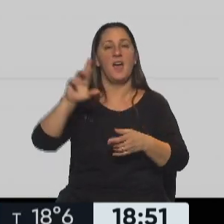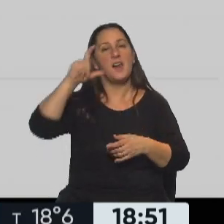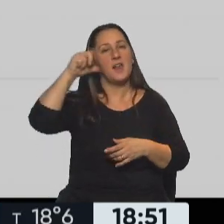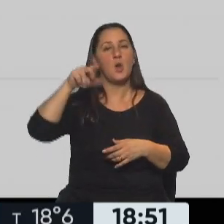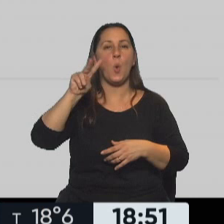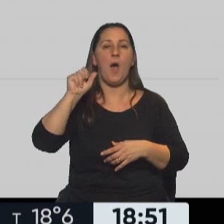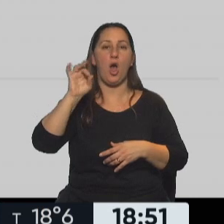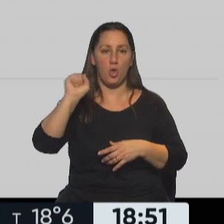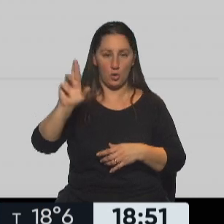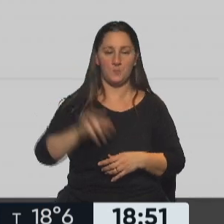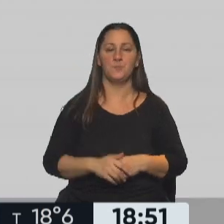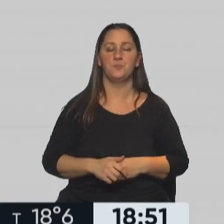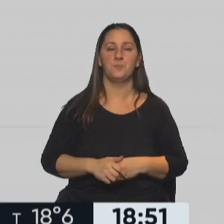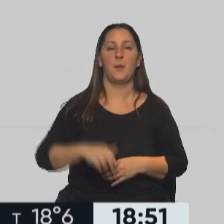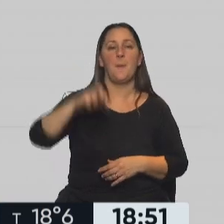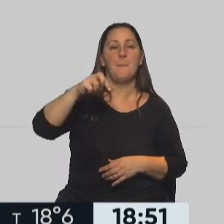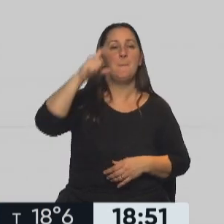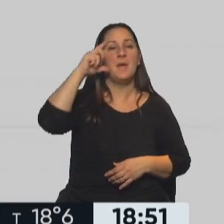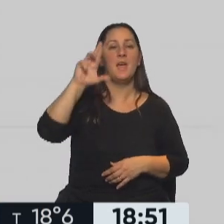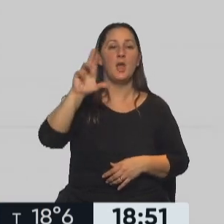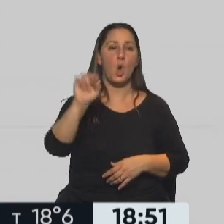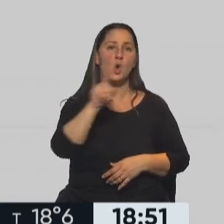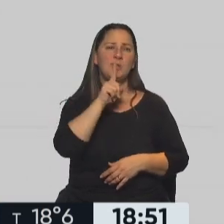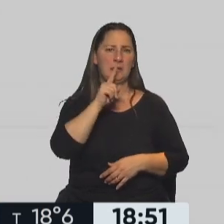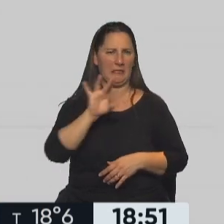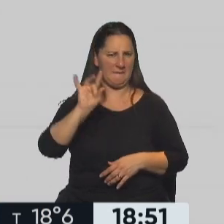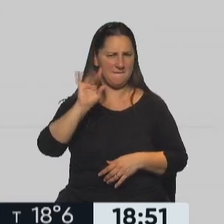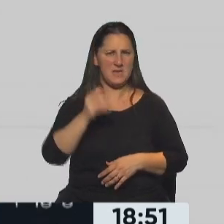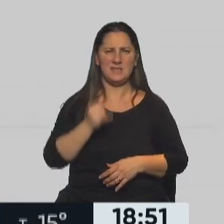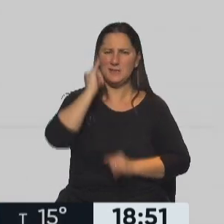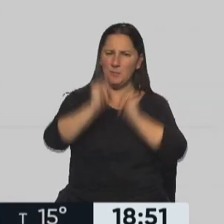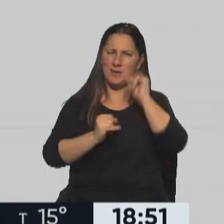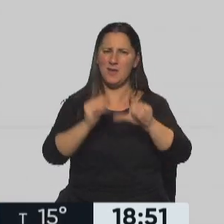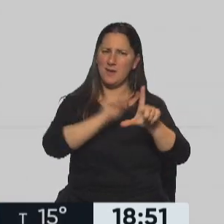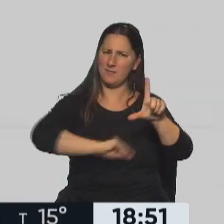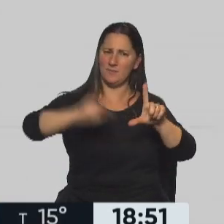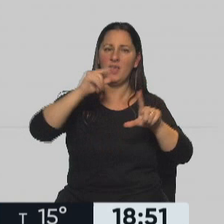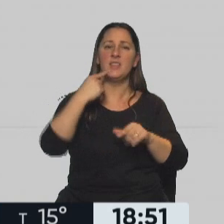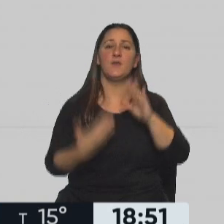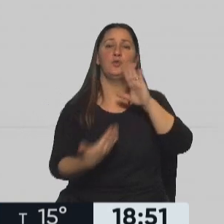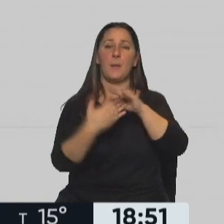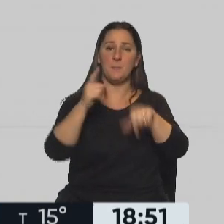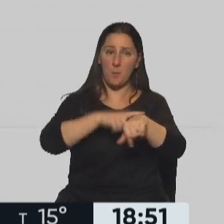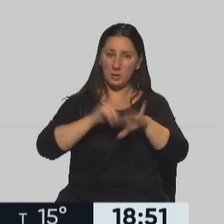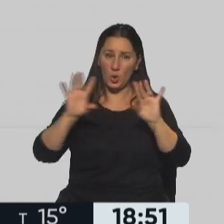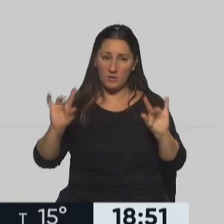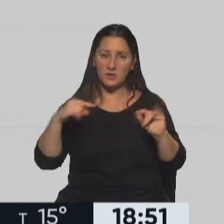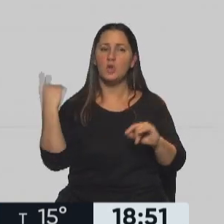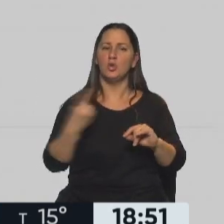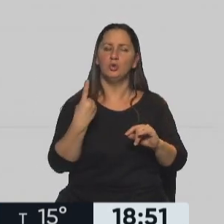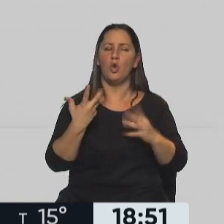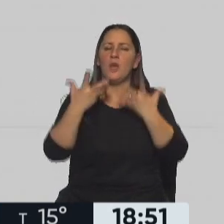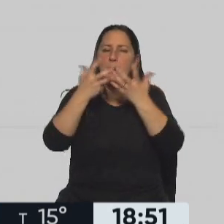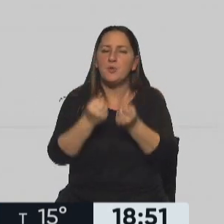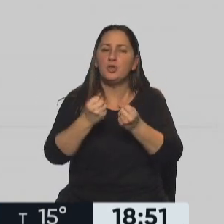Omar Perotti. Mira, Omar Perotti, que mira, realmente es Perotti, bastante reacio a hacer santafesino. A ver, ¿y qué declaraciones, dice ¿no? Perotti? Es fundamental que en estos momentos complejos todos sumemos para superar